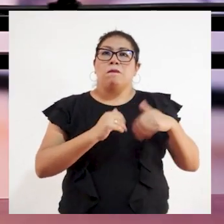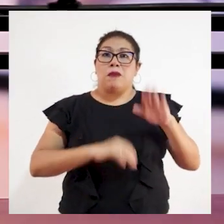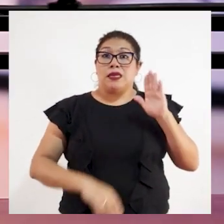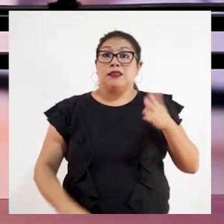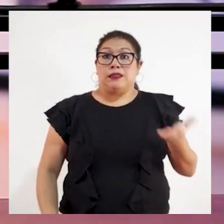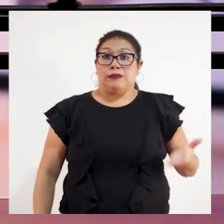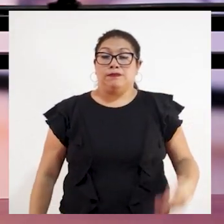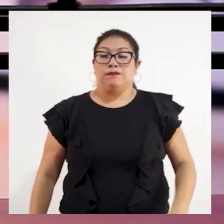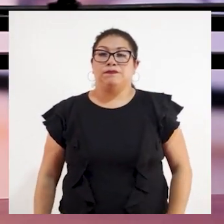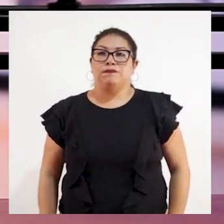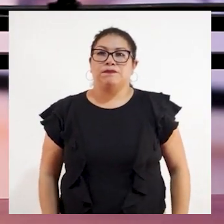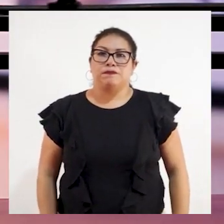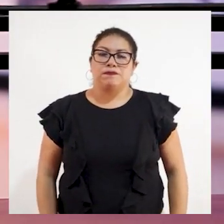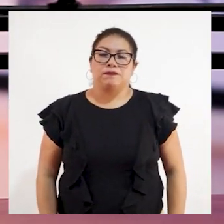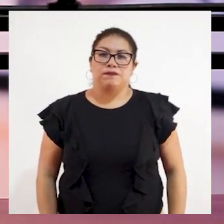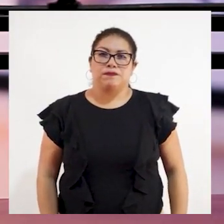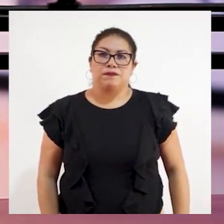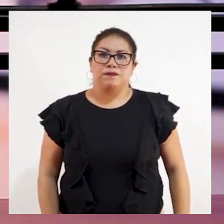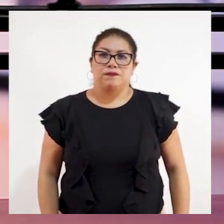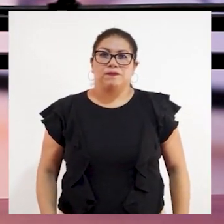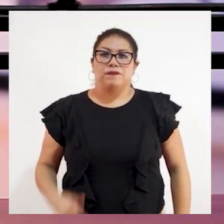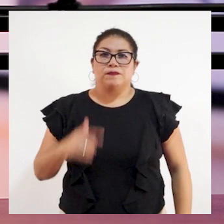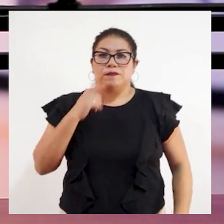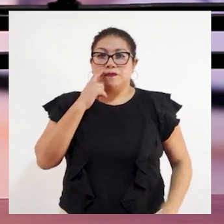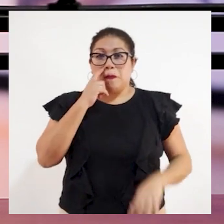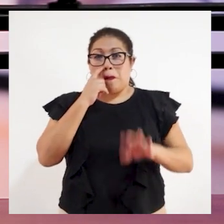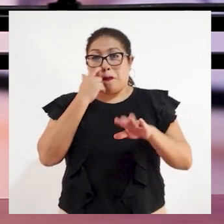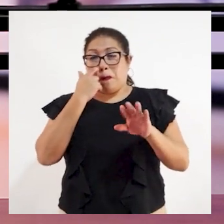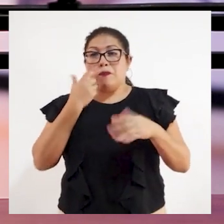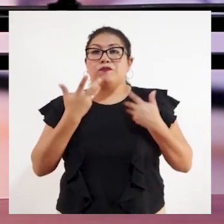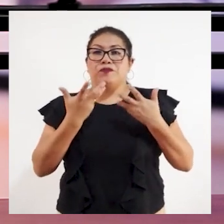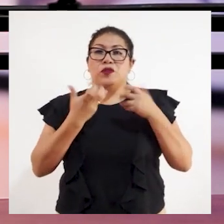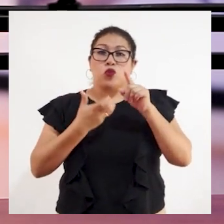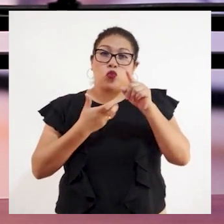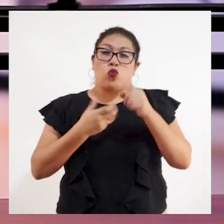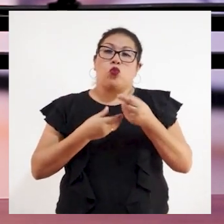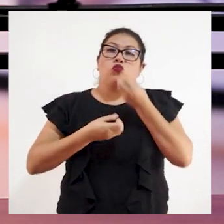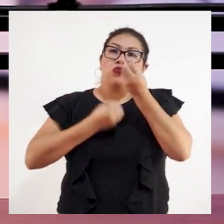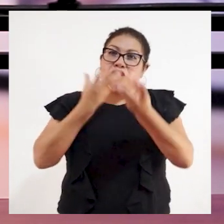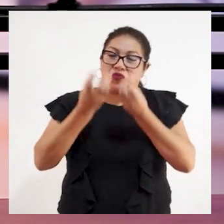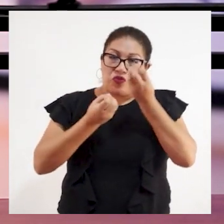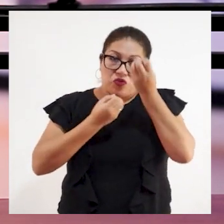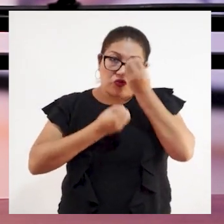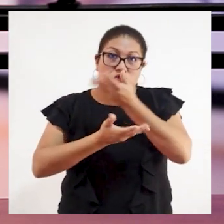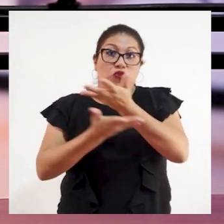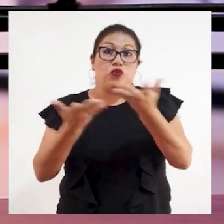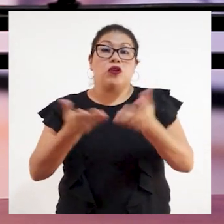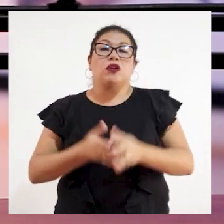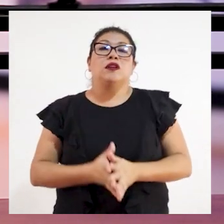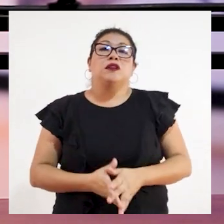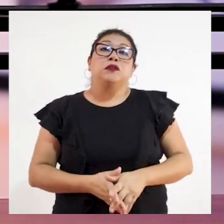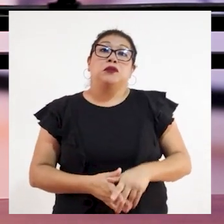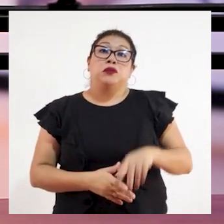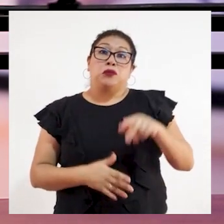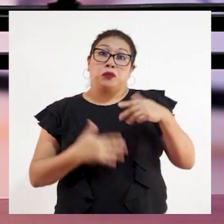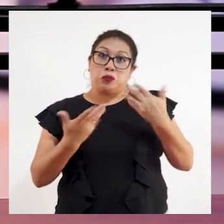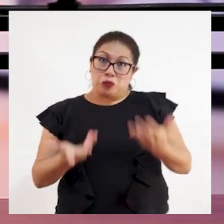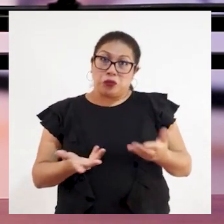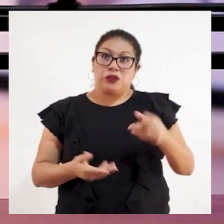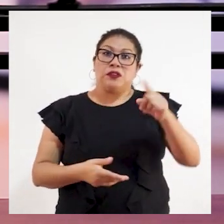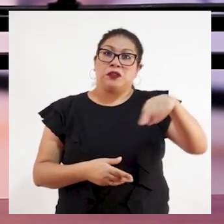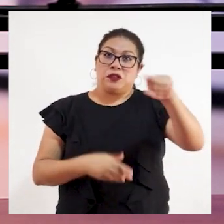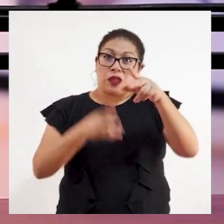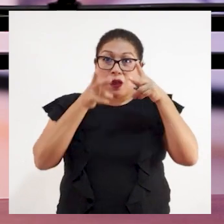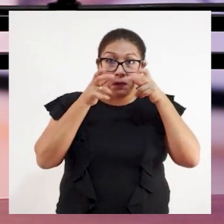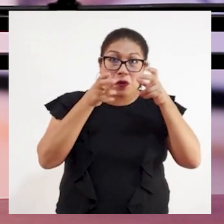regular. Doctora, quisiera que le diga a nuestro público, que les informe que cuentan con el Ministerio de